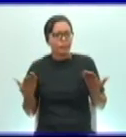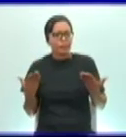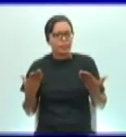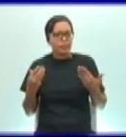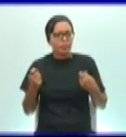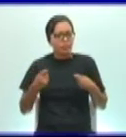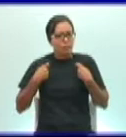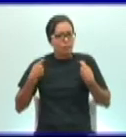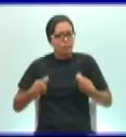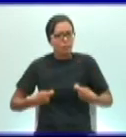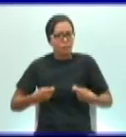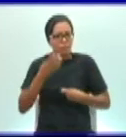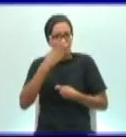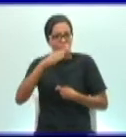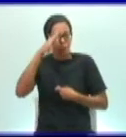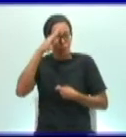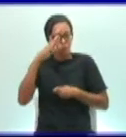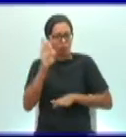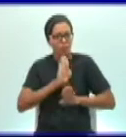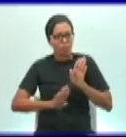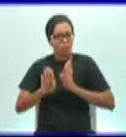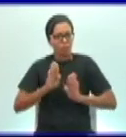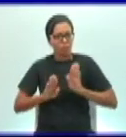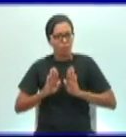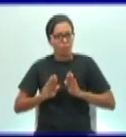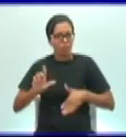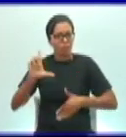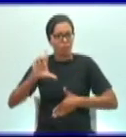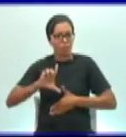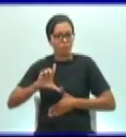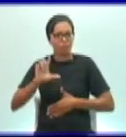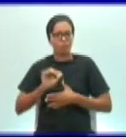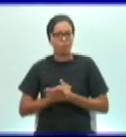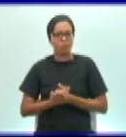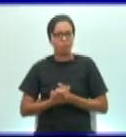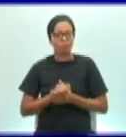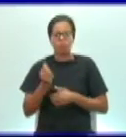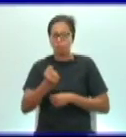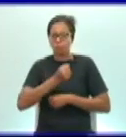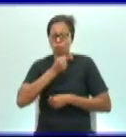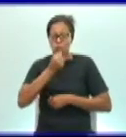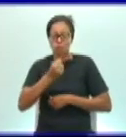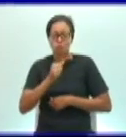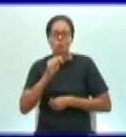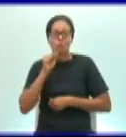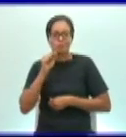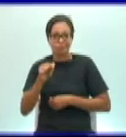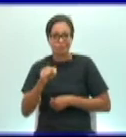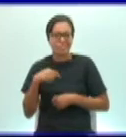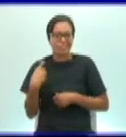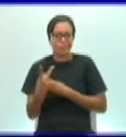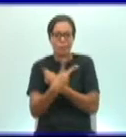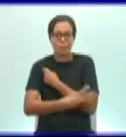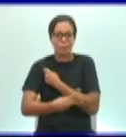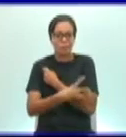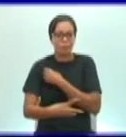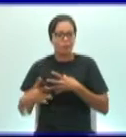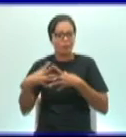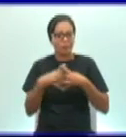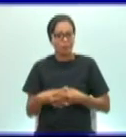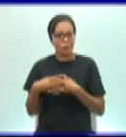la América Latina. Y pudiéramos concluirlo allí, mírenlo así. Fue una denuncia a la posición de los Estados Unidos y los gobiernos lacayos de América